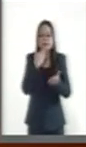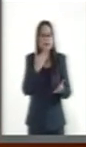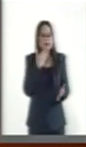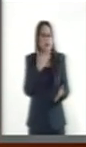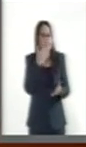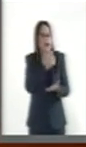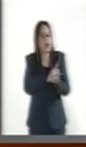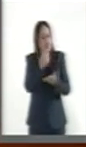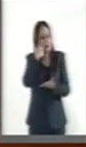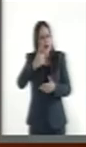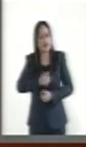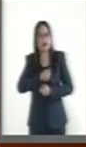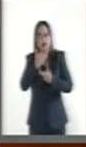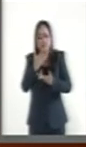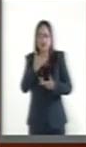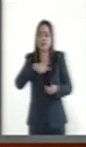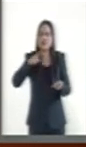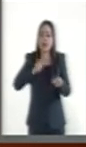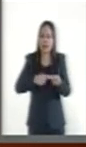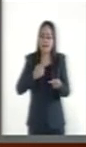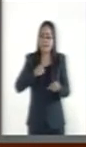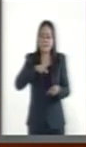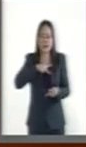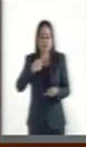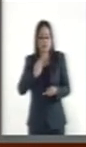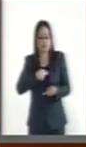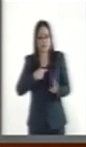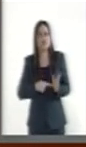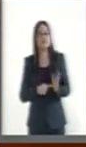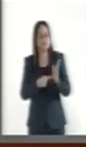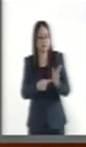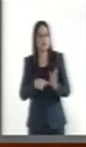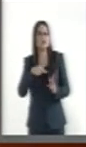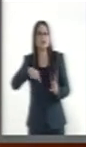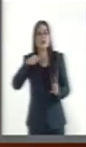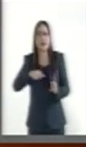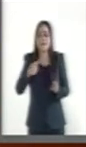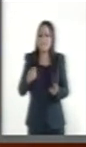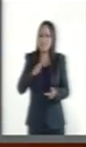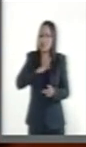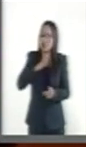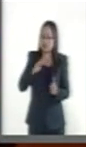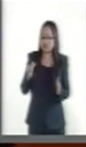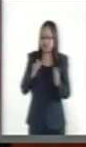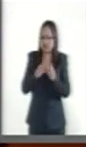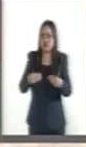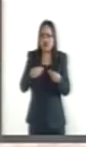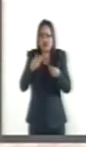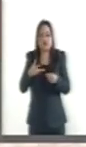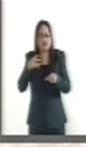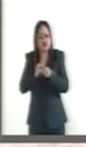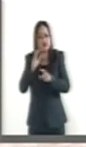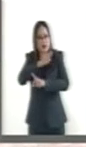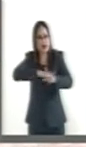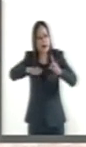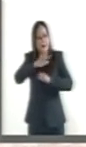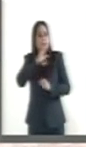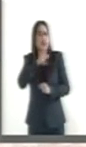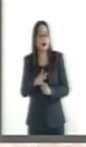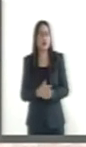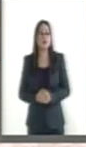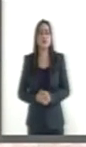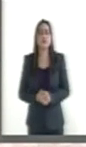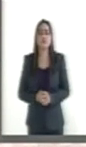expresión pública, a la identidad y a la habitabilidad en la vivienda y en su entorno. Estamos ante